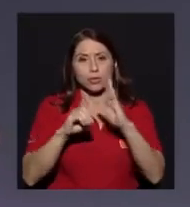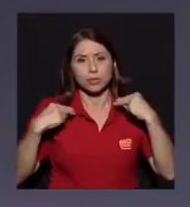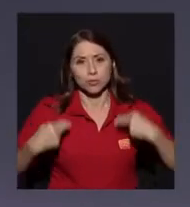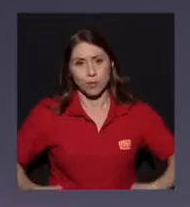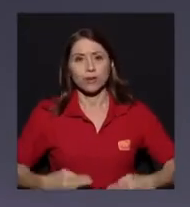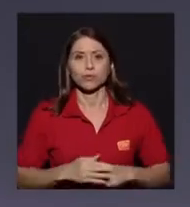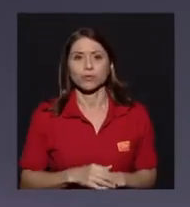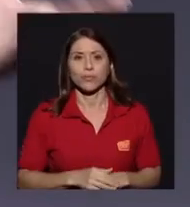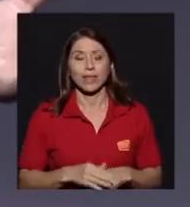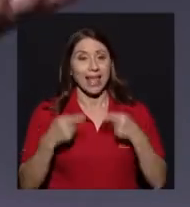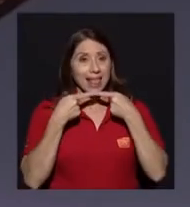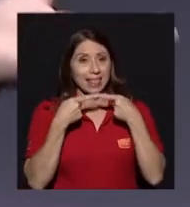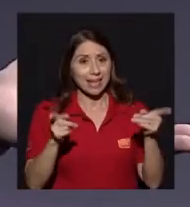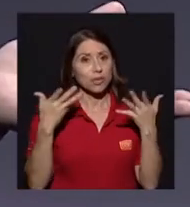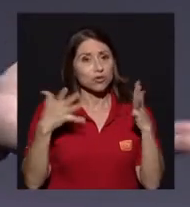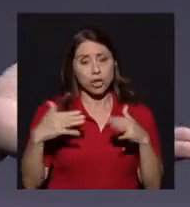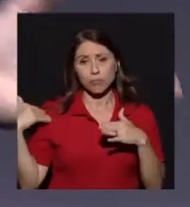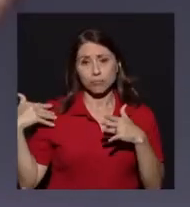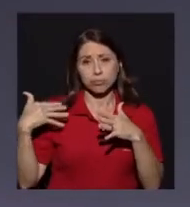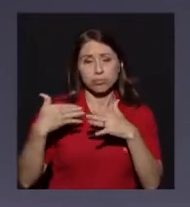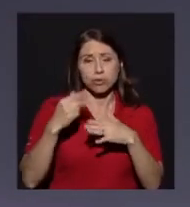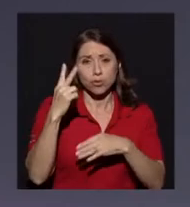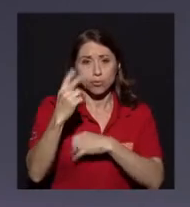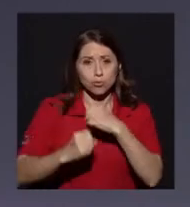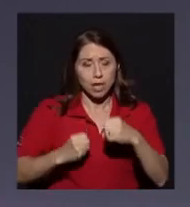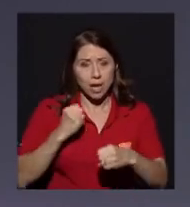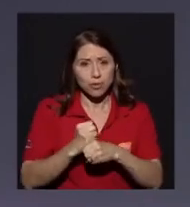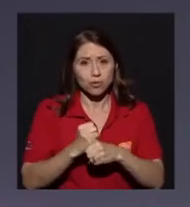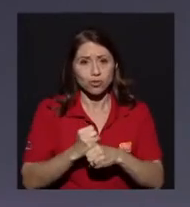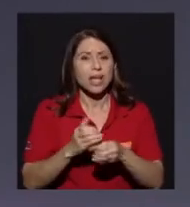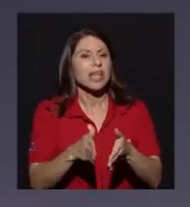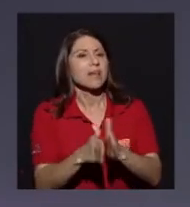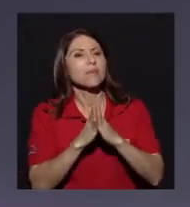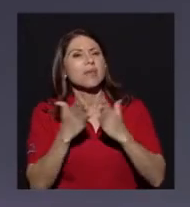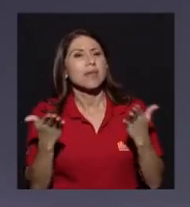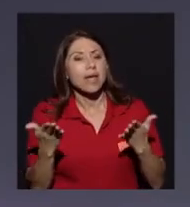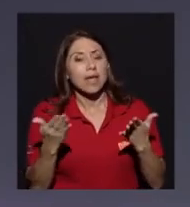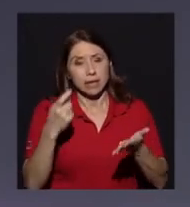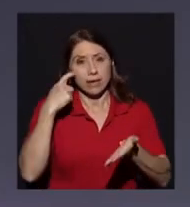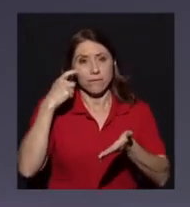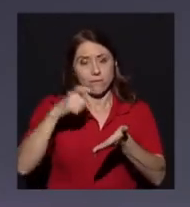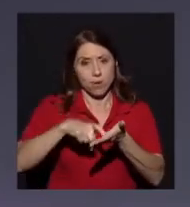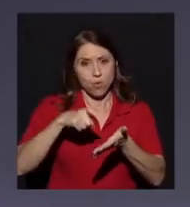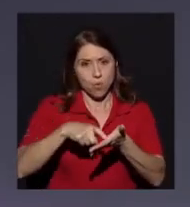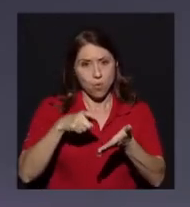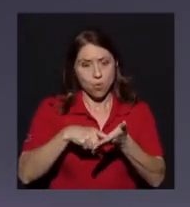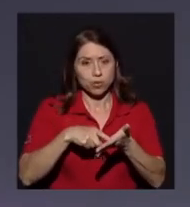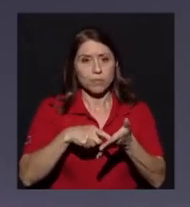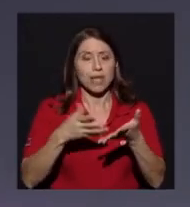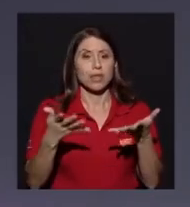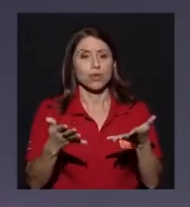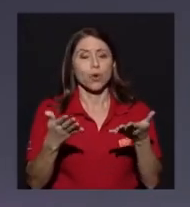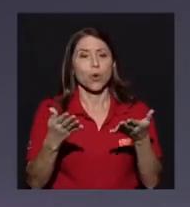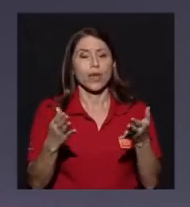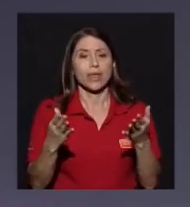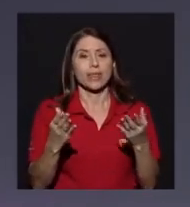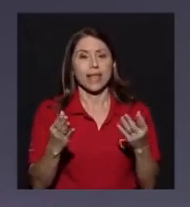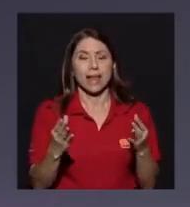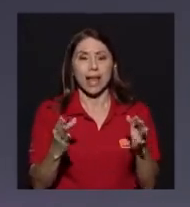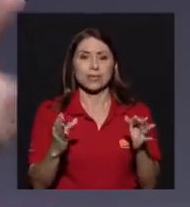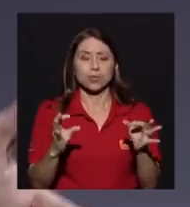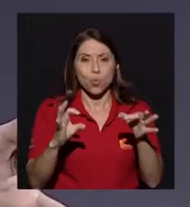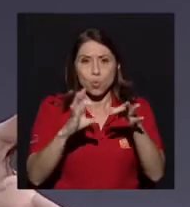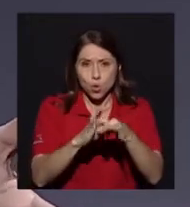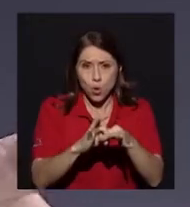y el decreto tiene dos años de haberse promulgado y pide que haya reconocimiento verdad de las uniones de los